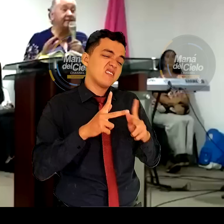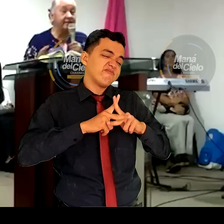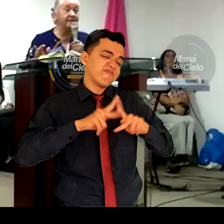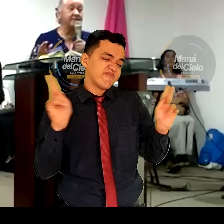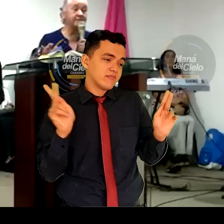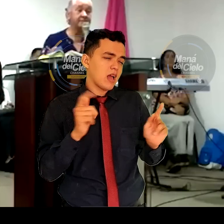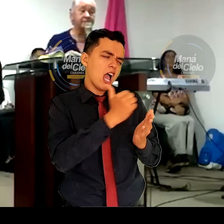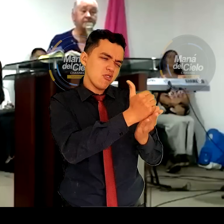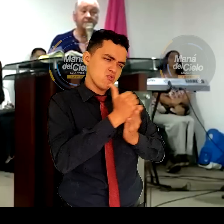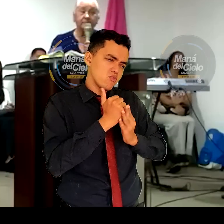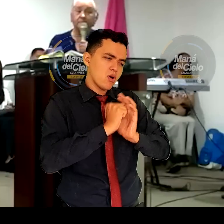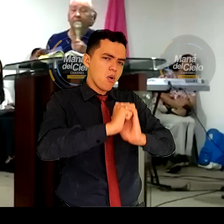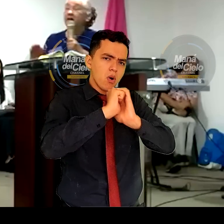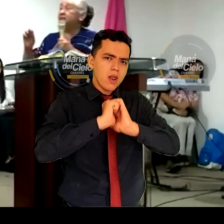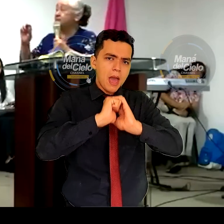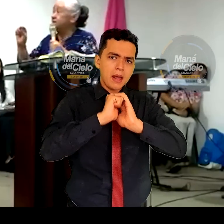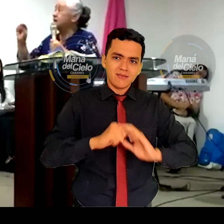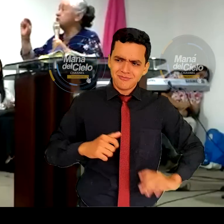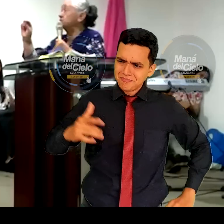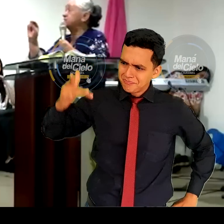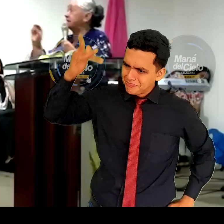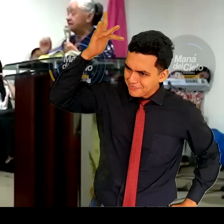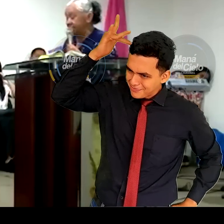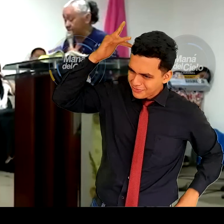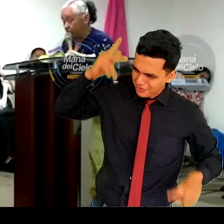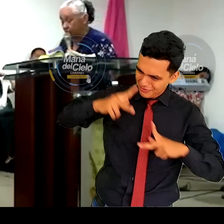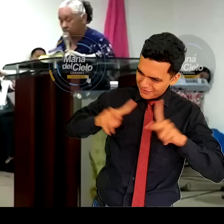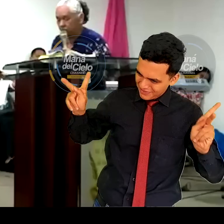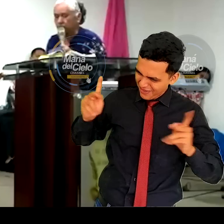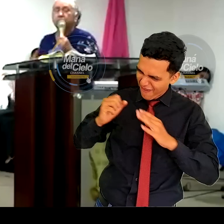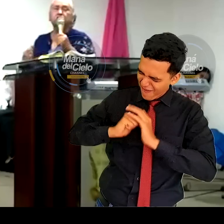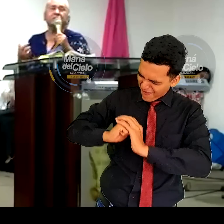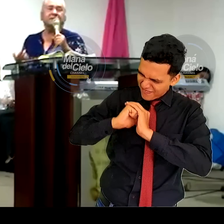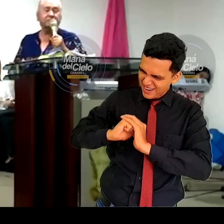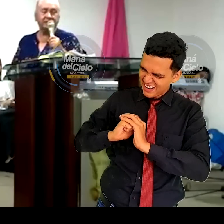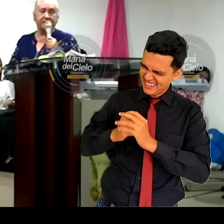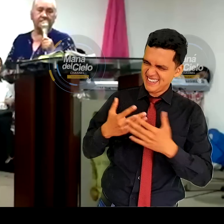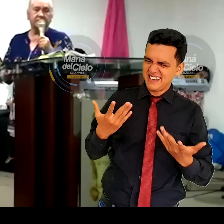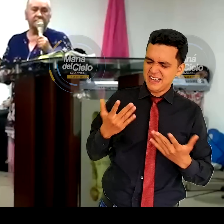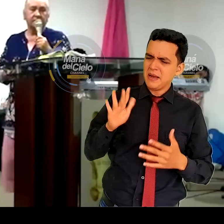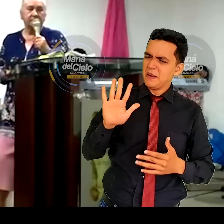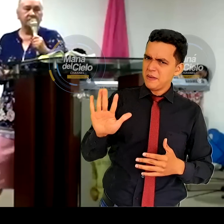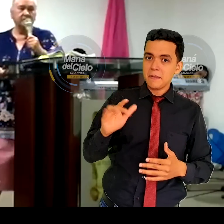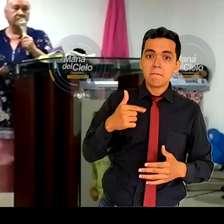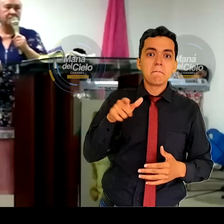sé quién era, me atreví a contestarle y le dije, bueno, yo quiero que usted me explique.